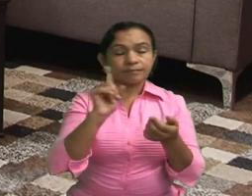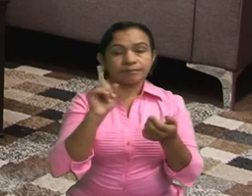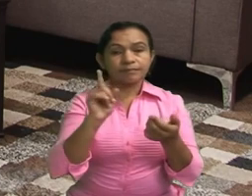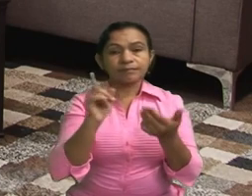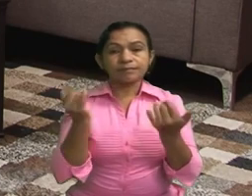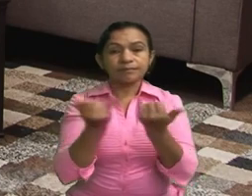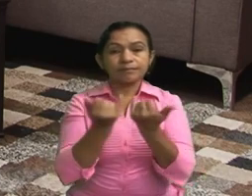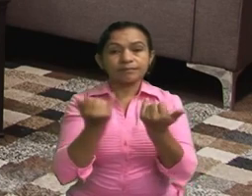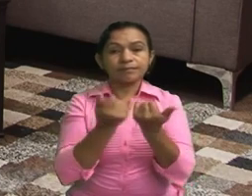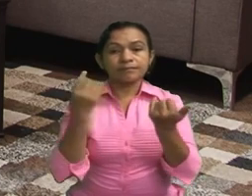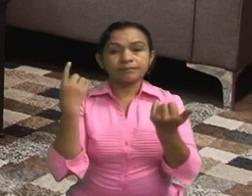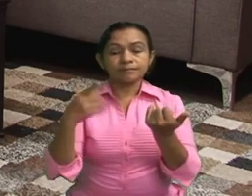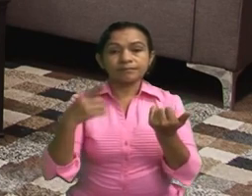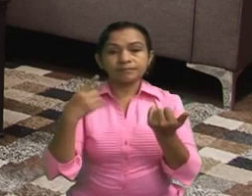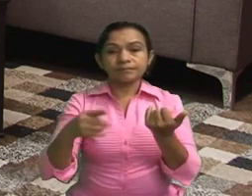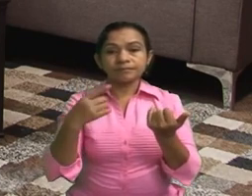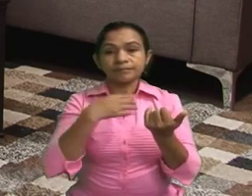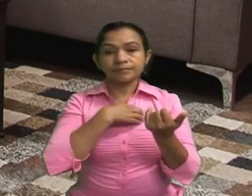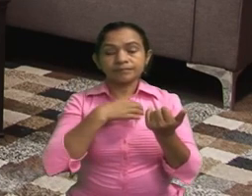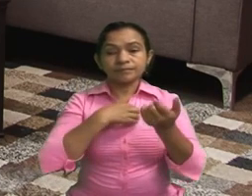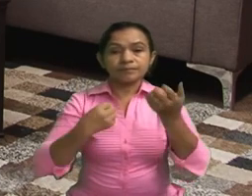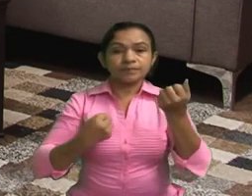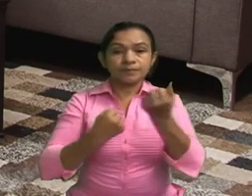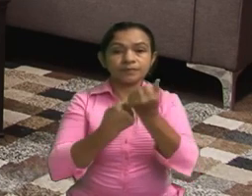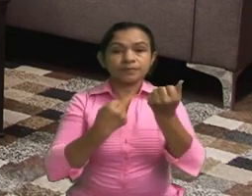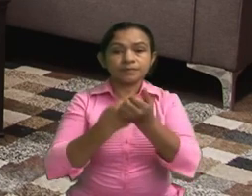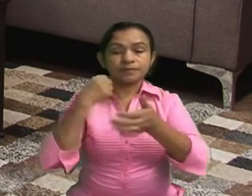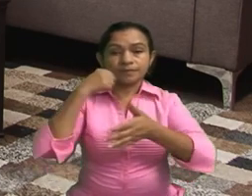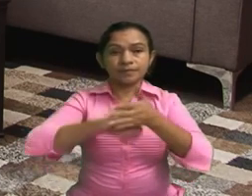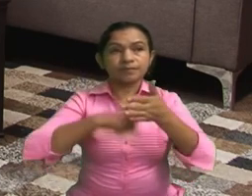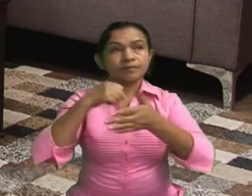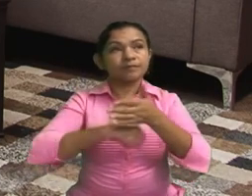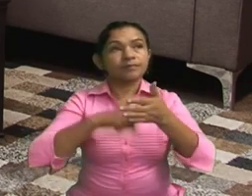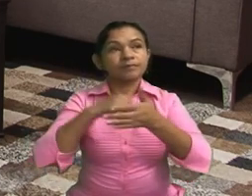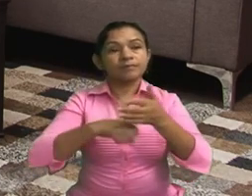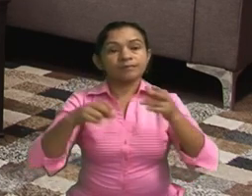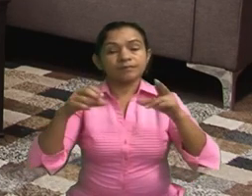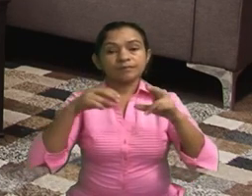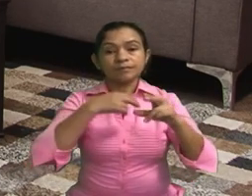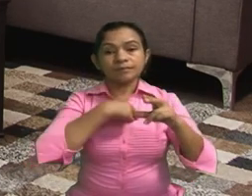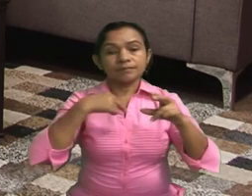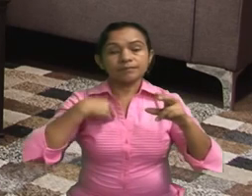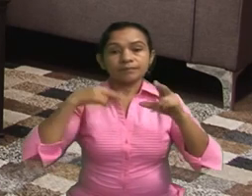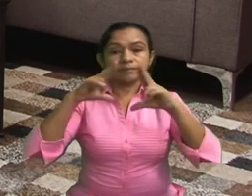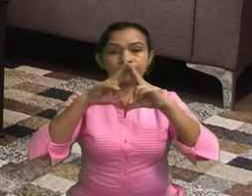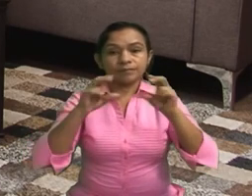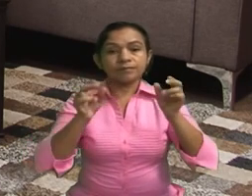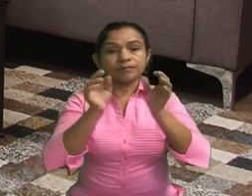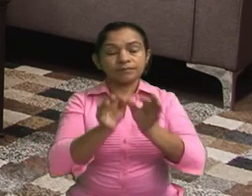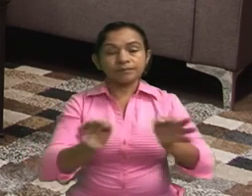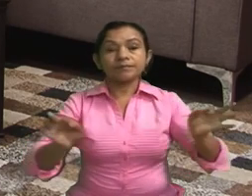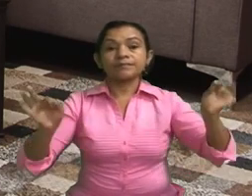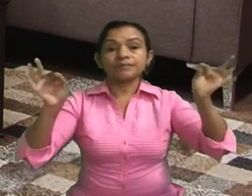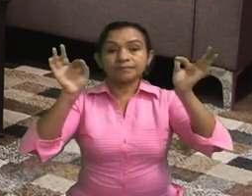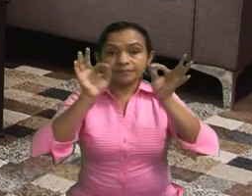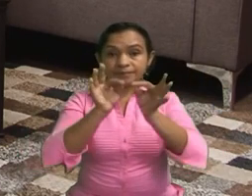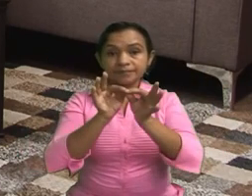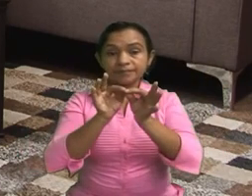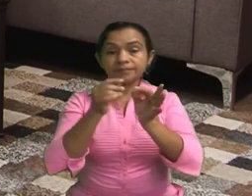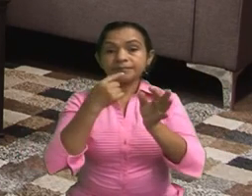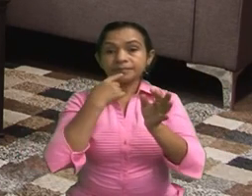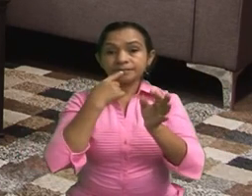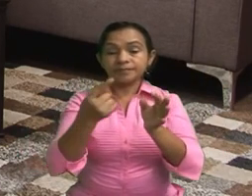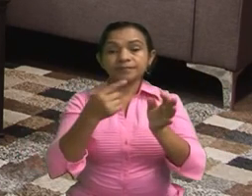esos derechos respaldados y defendidos como lo hace ahora nuestro comandante. Eso es muy importante siempre